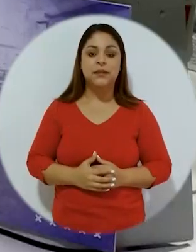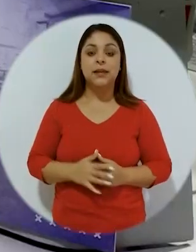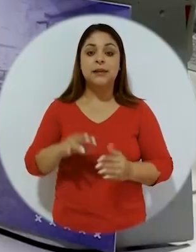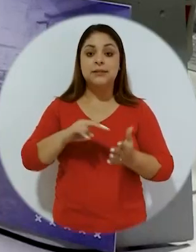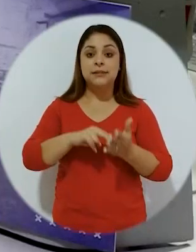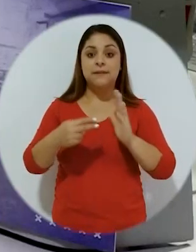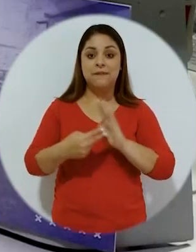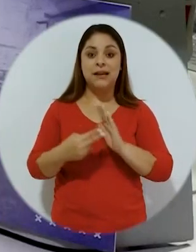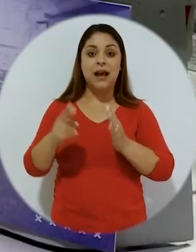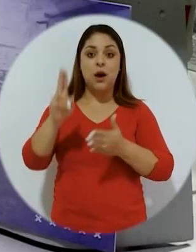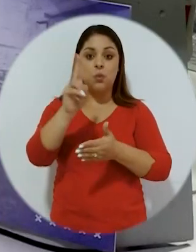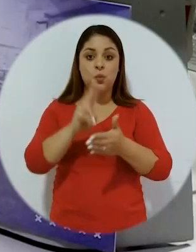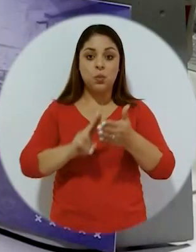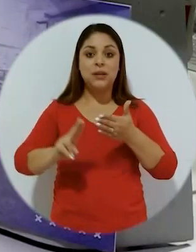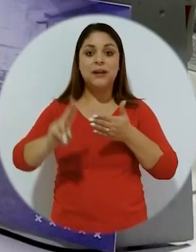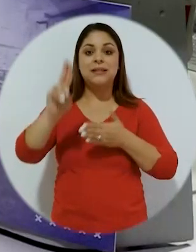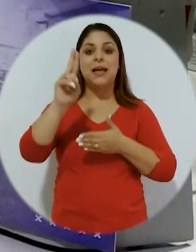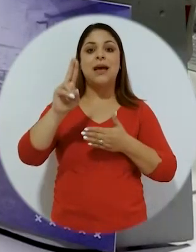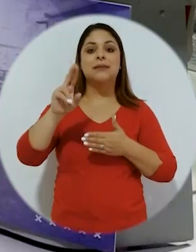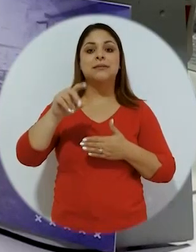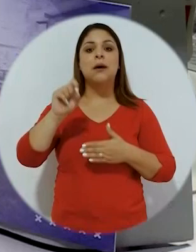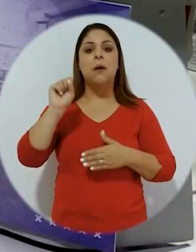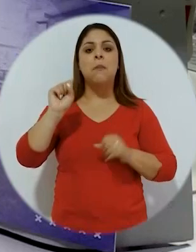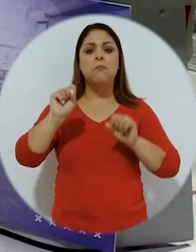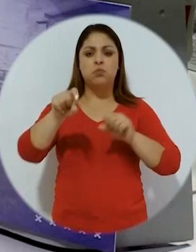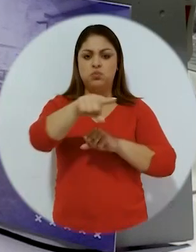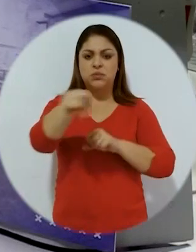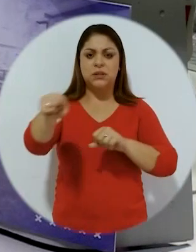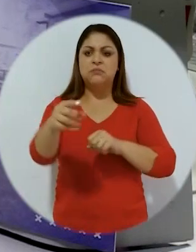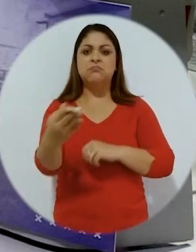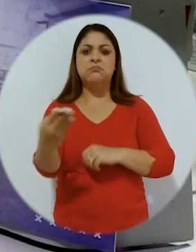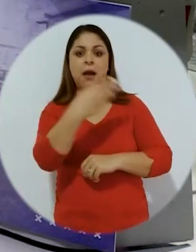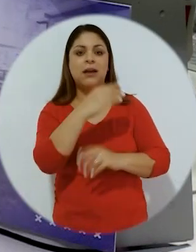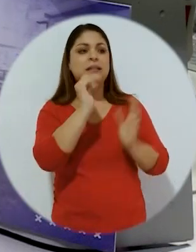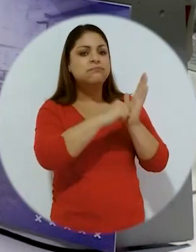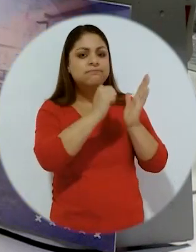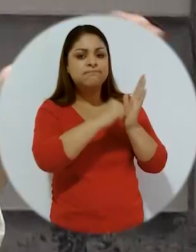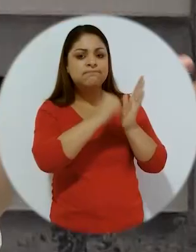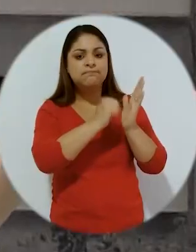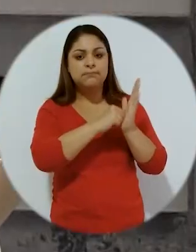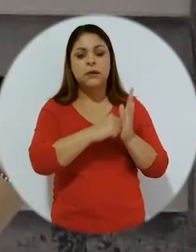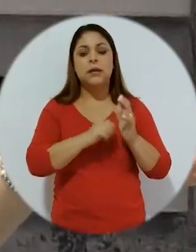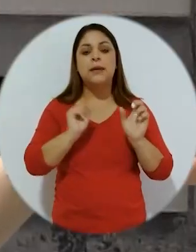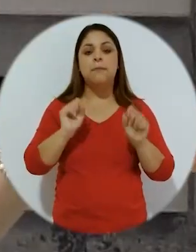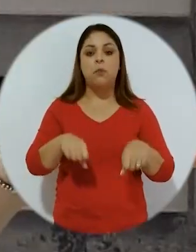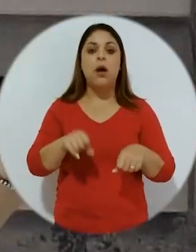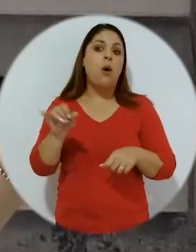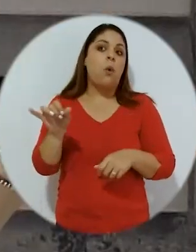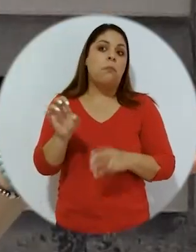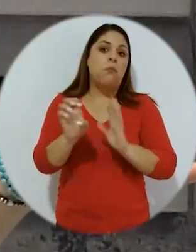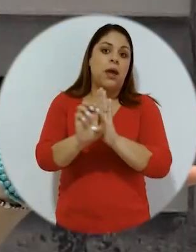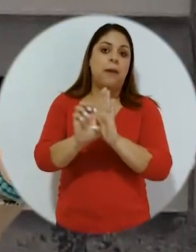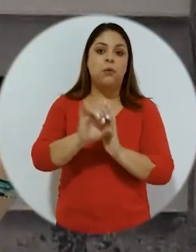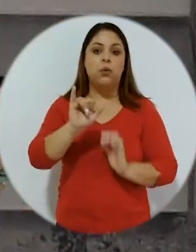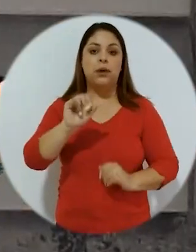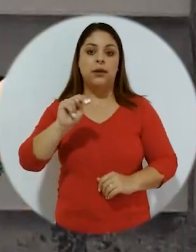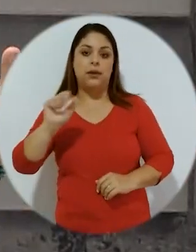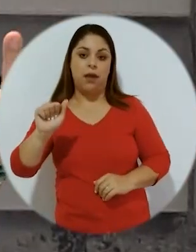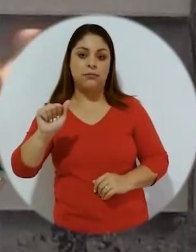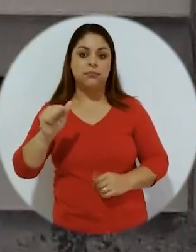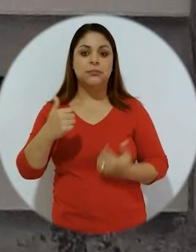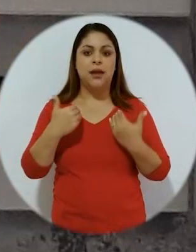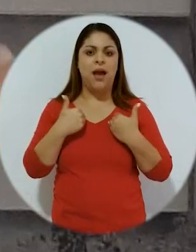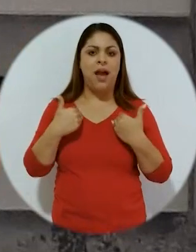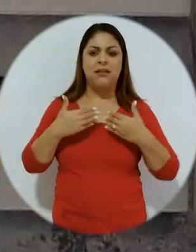llegar a las universidades y tocar la puerta, y van a encontrar los espacios como el INA también están muy abiertos